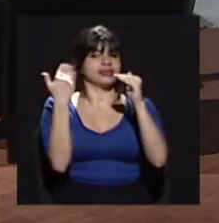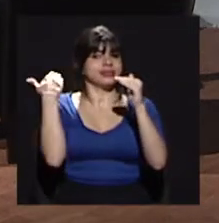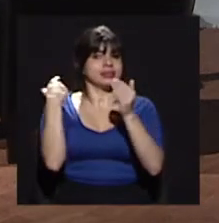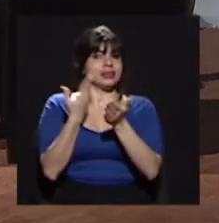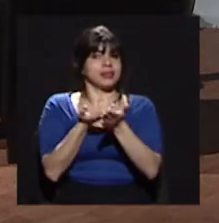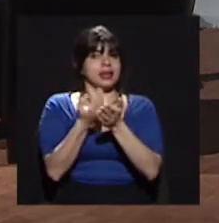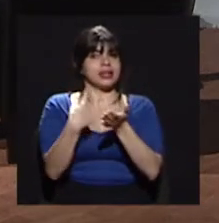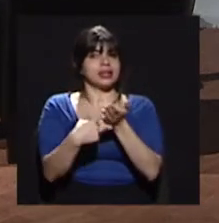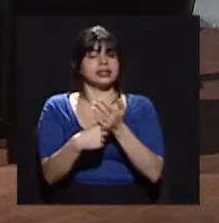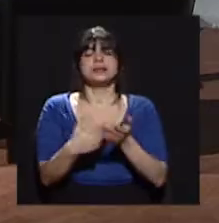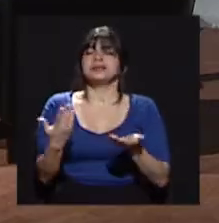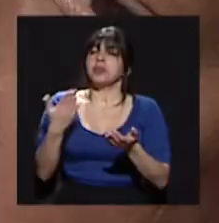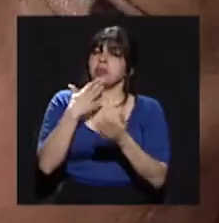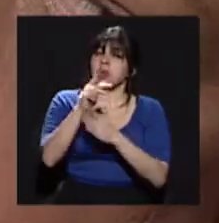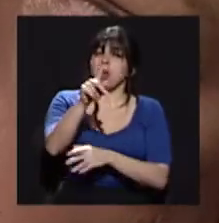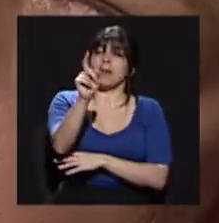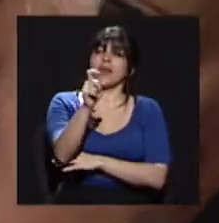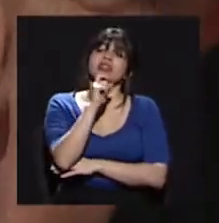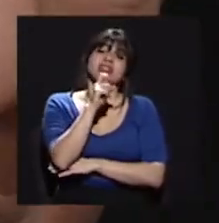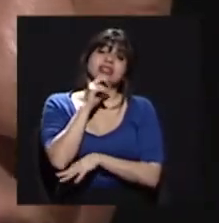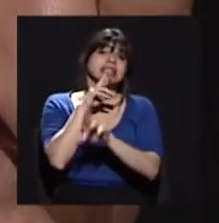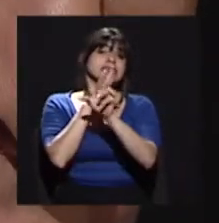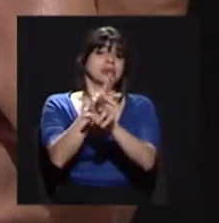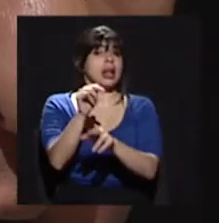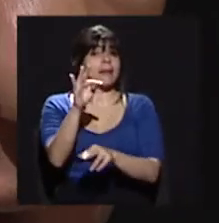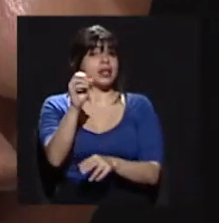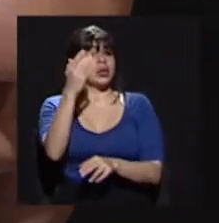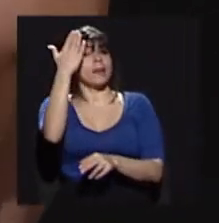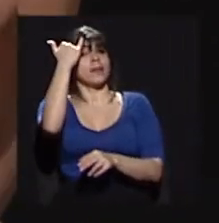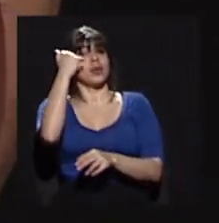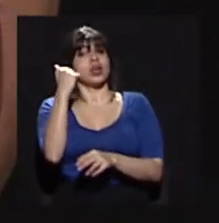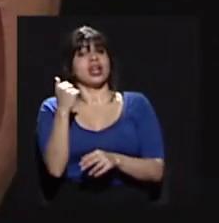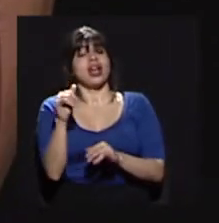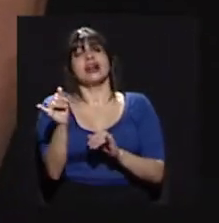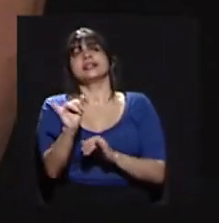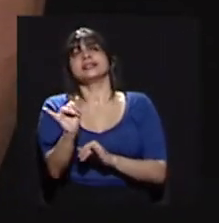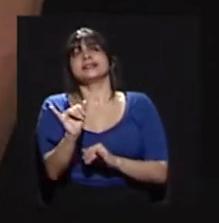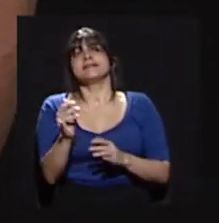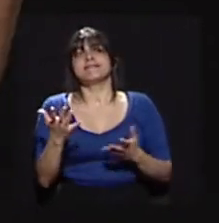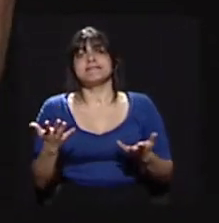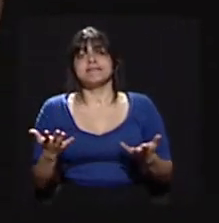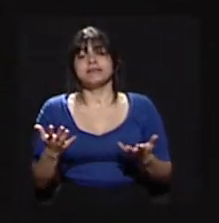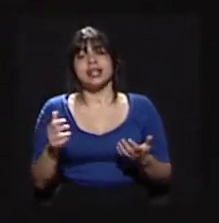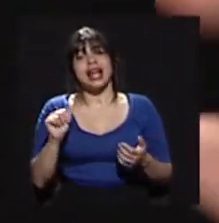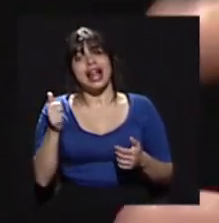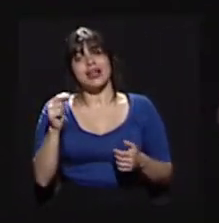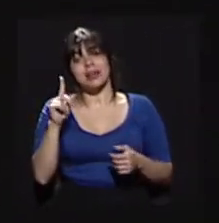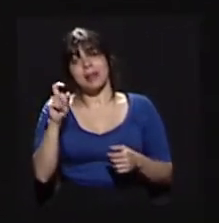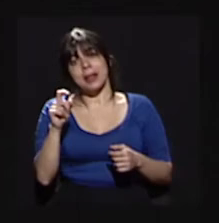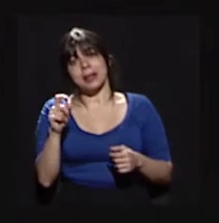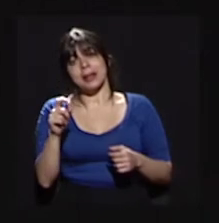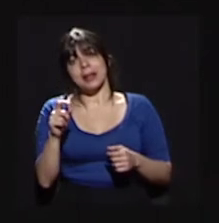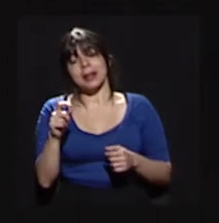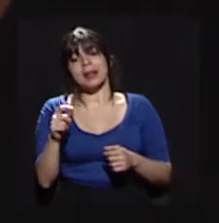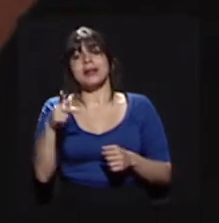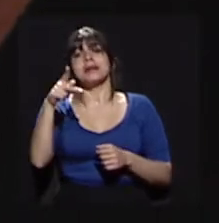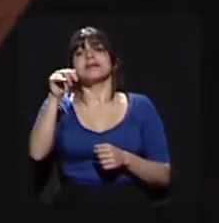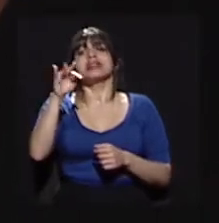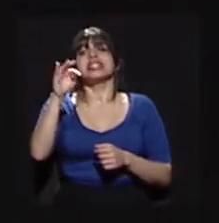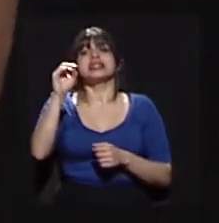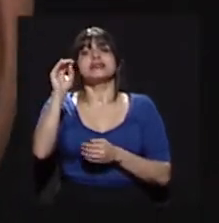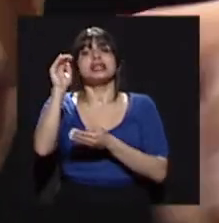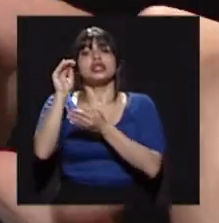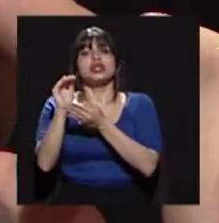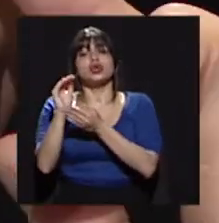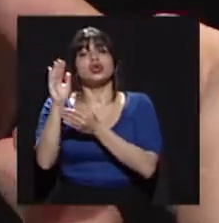planteando bueno esa es una pregunta difícil de responder alberto porque ese día el equivalente a aquella otra que el principito nunca te extrañe